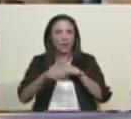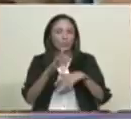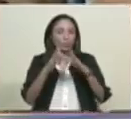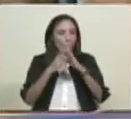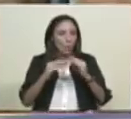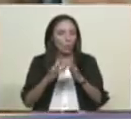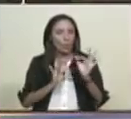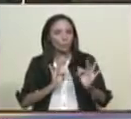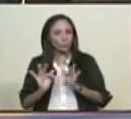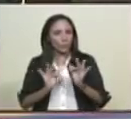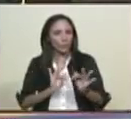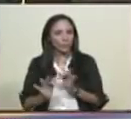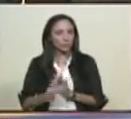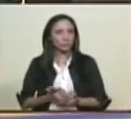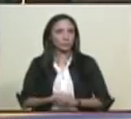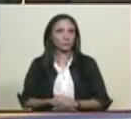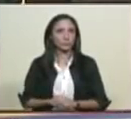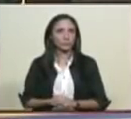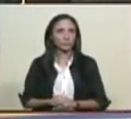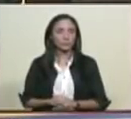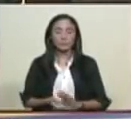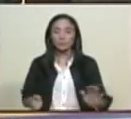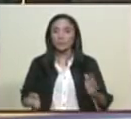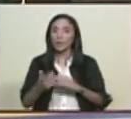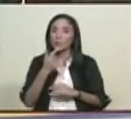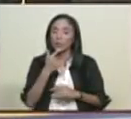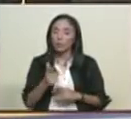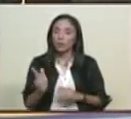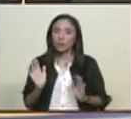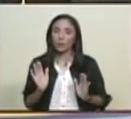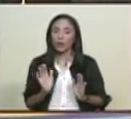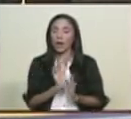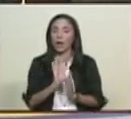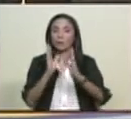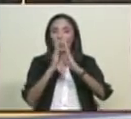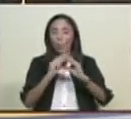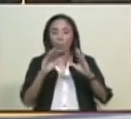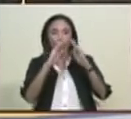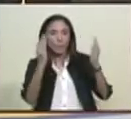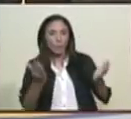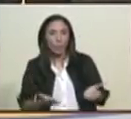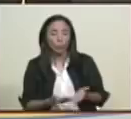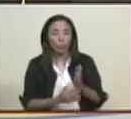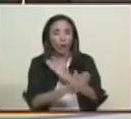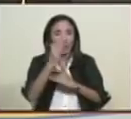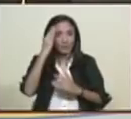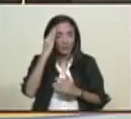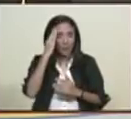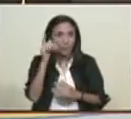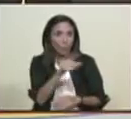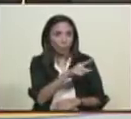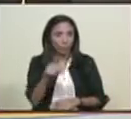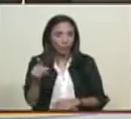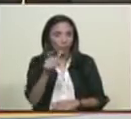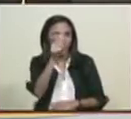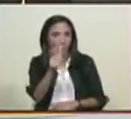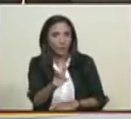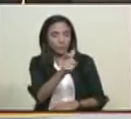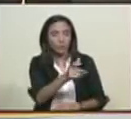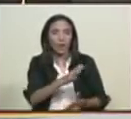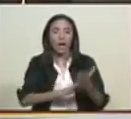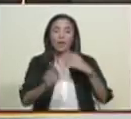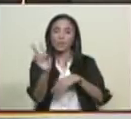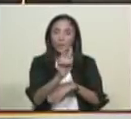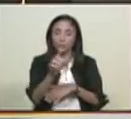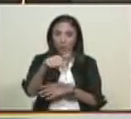Y yo digo a quienes quieren escuchar en el mundo, en Venezuela, el 22 de